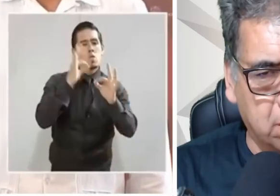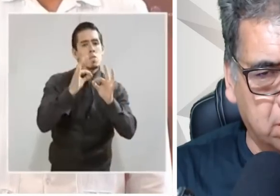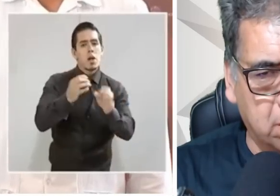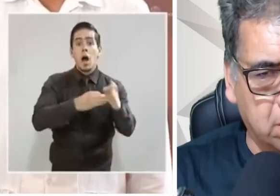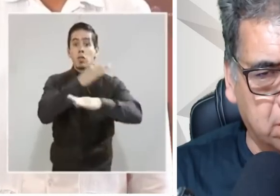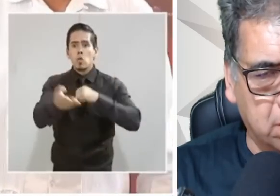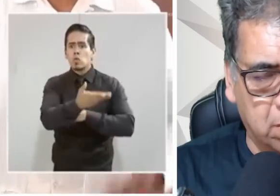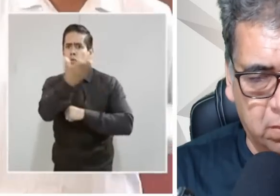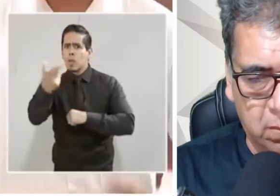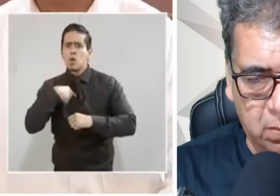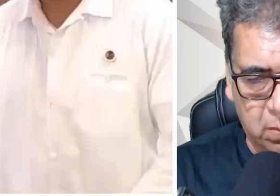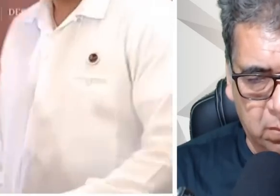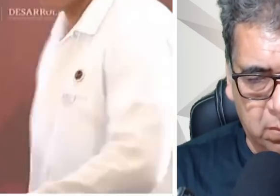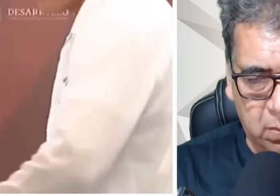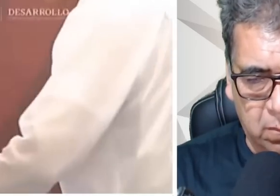a cumplir a ustedes.